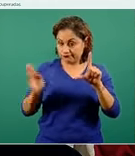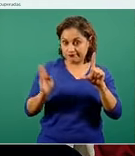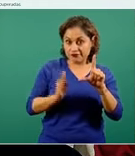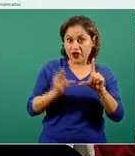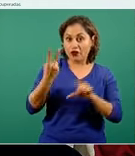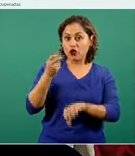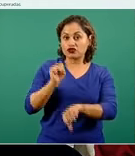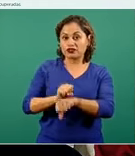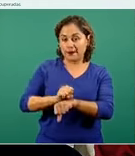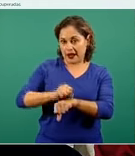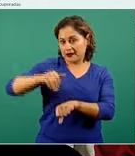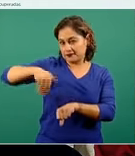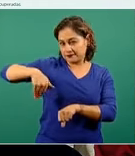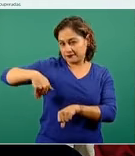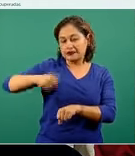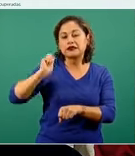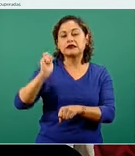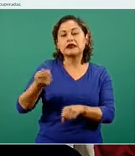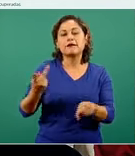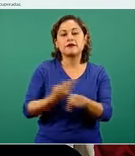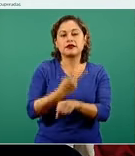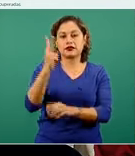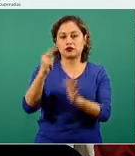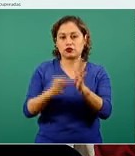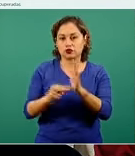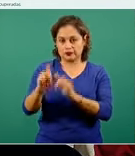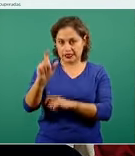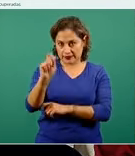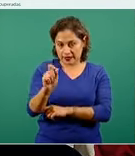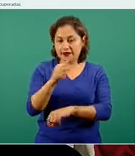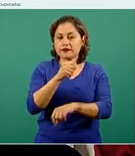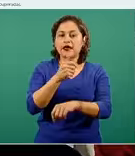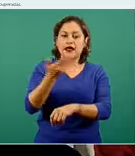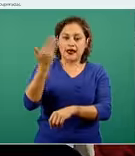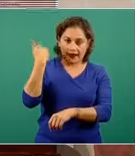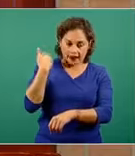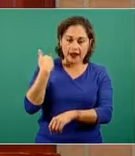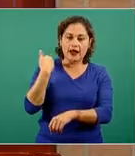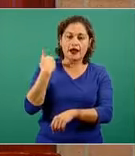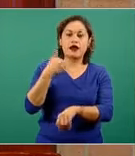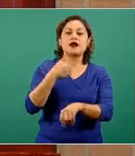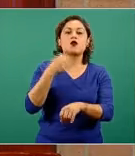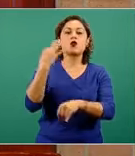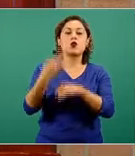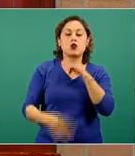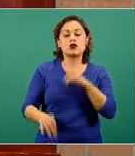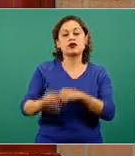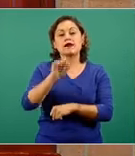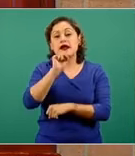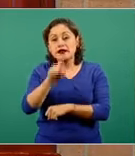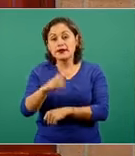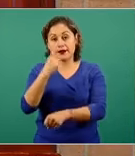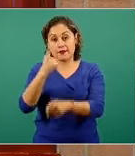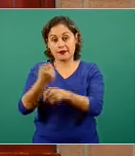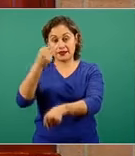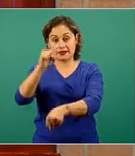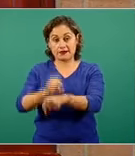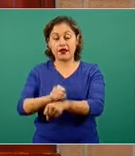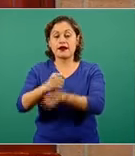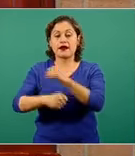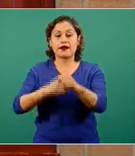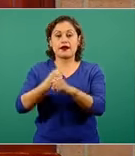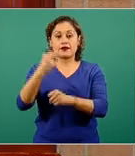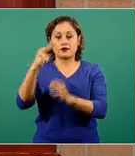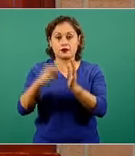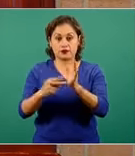la última del año pasado, 2020, la 53, y la primera, la número 1 del 2021, pues bueno,